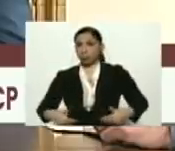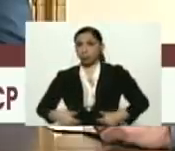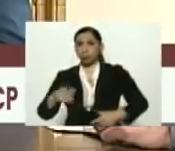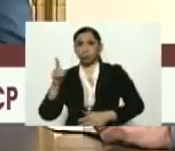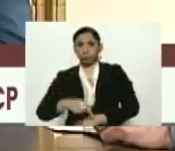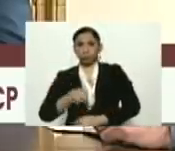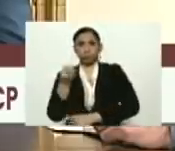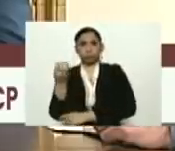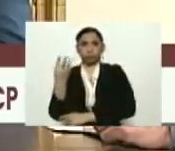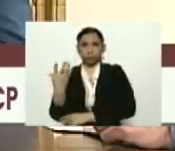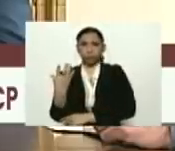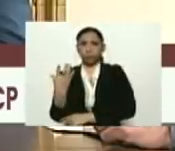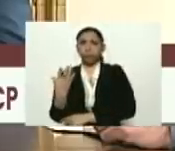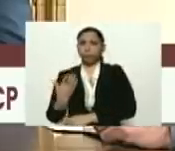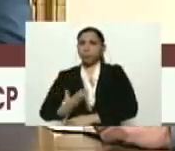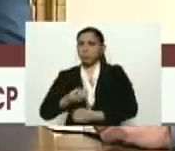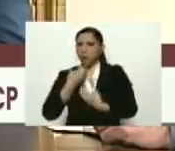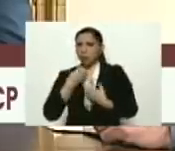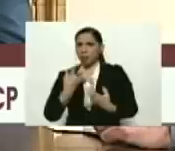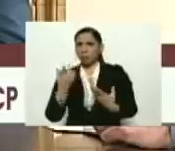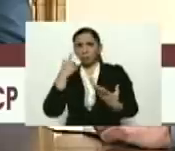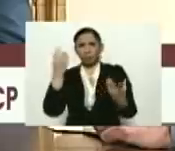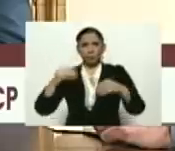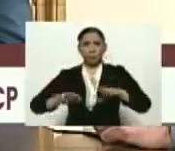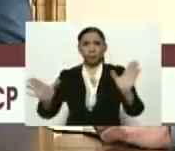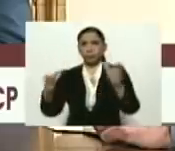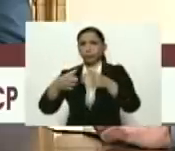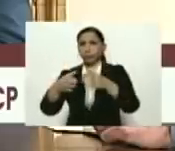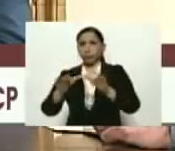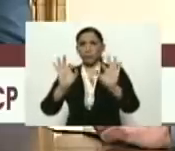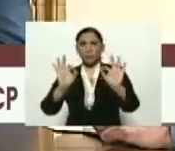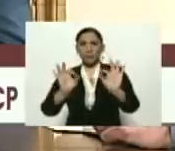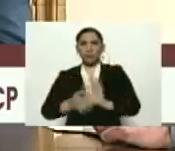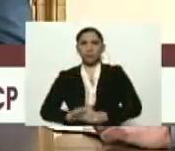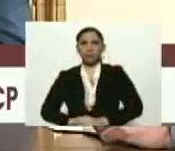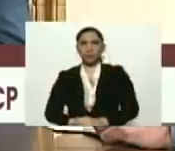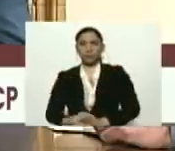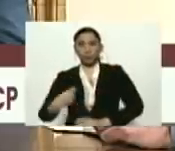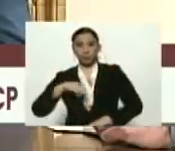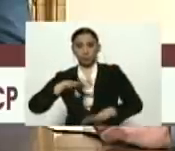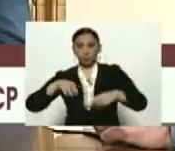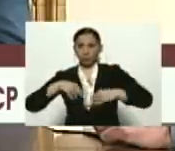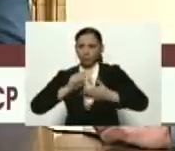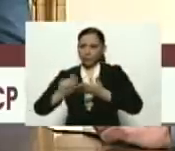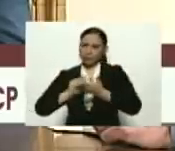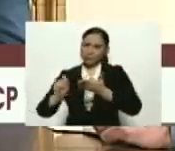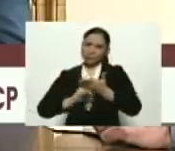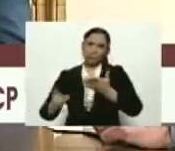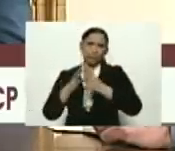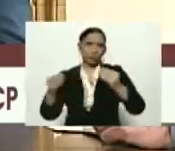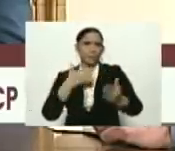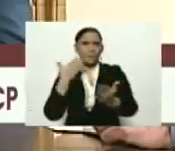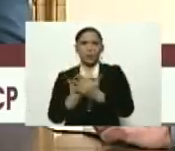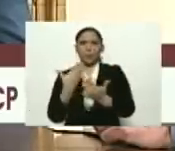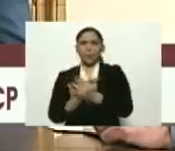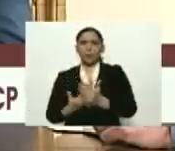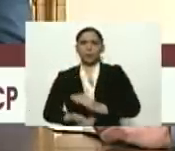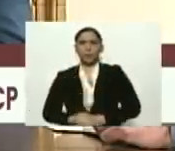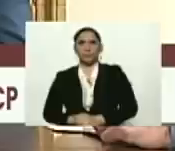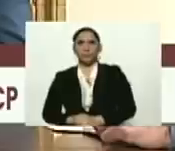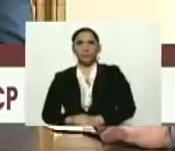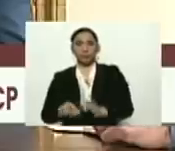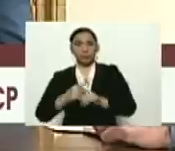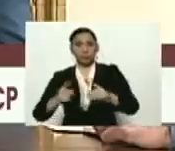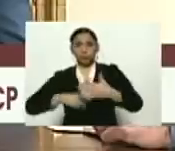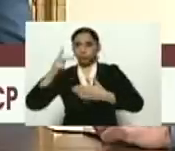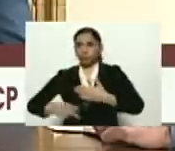conferencia, esta reunión especial. Hemos tomado nota de todas las propuestas para el